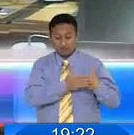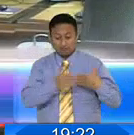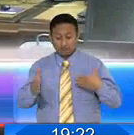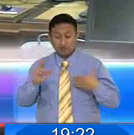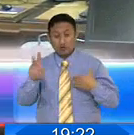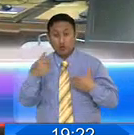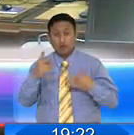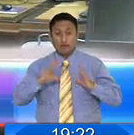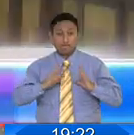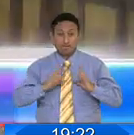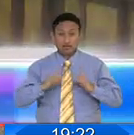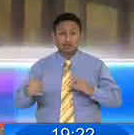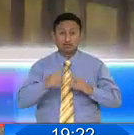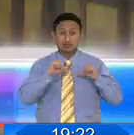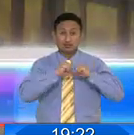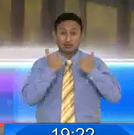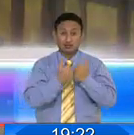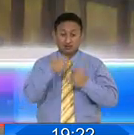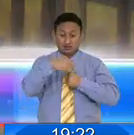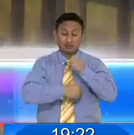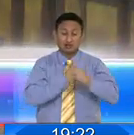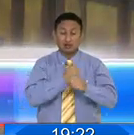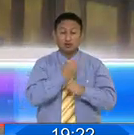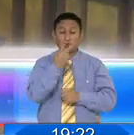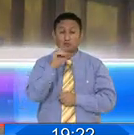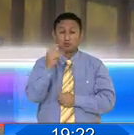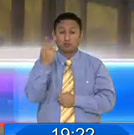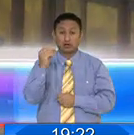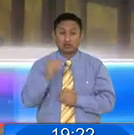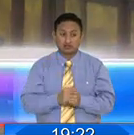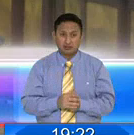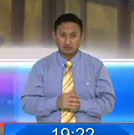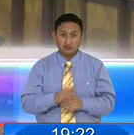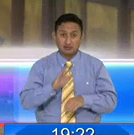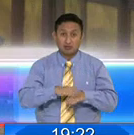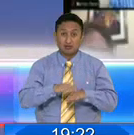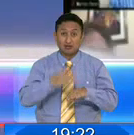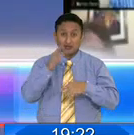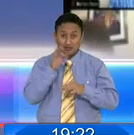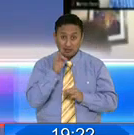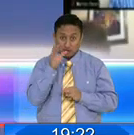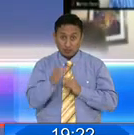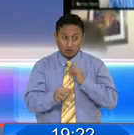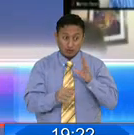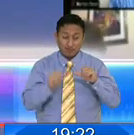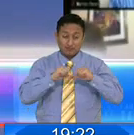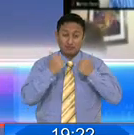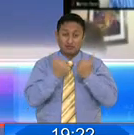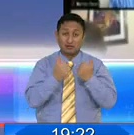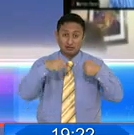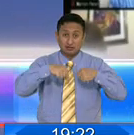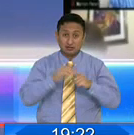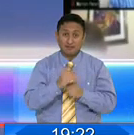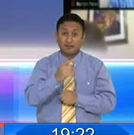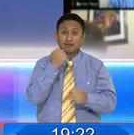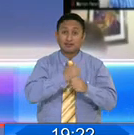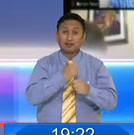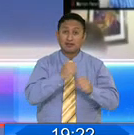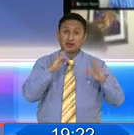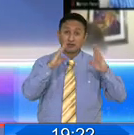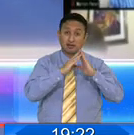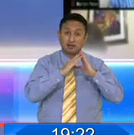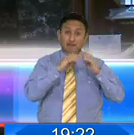2020 que ha sido inédito pues debido a la pandemia la asamblea implementó el trabajo telemático desde marzo vemos el primer